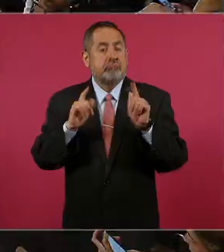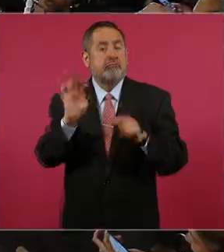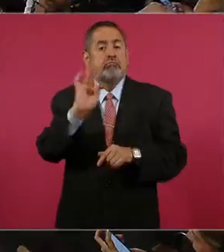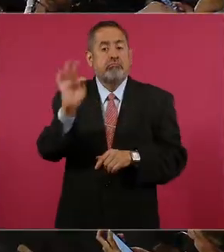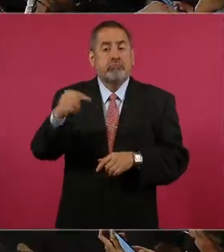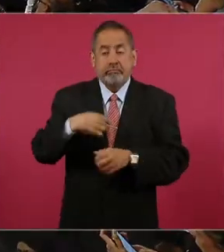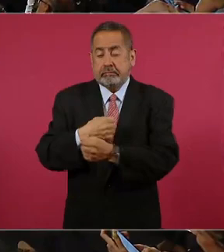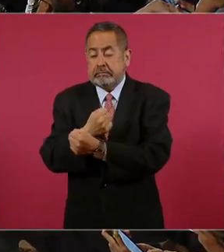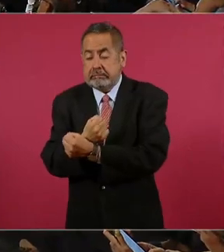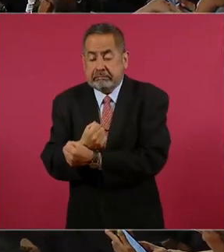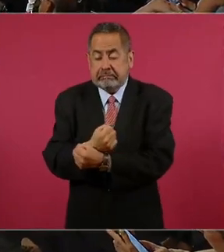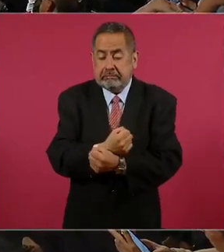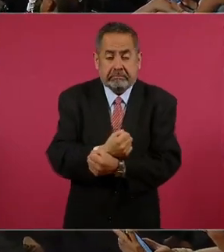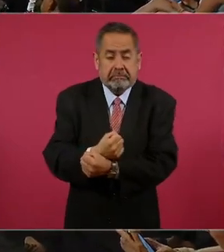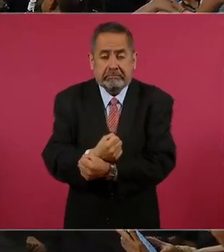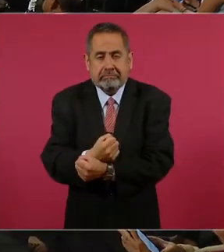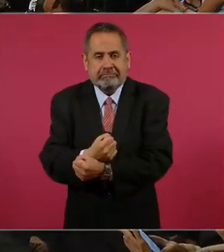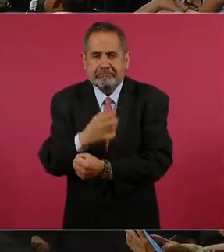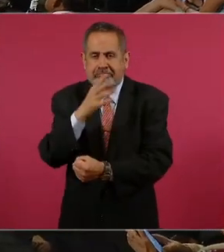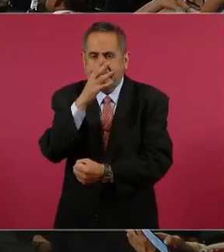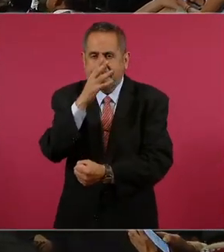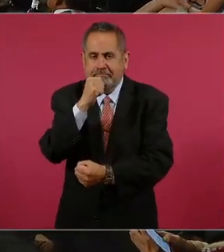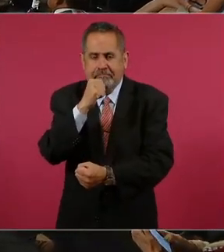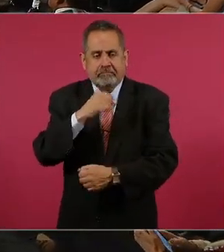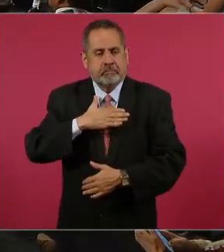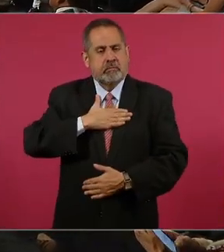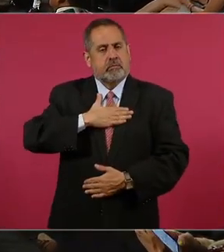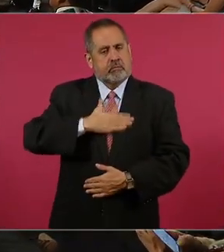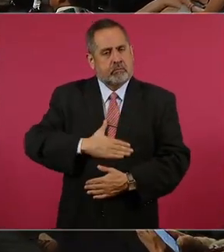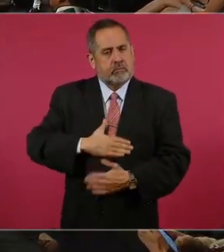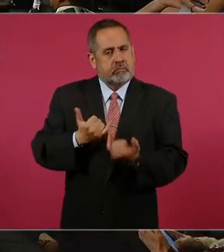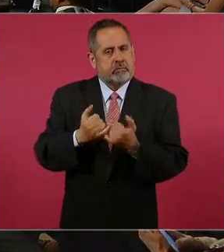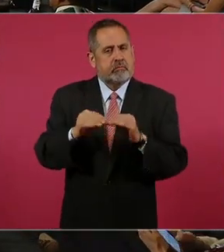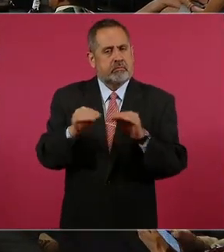podremos ser justos.